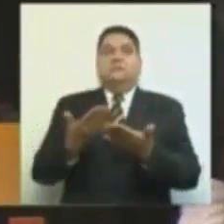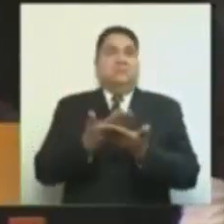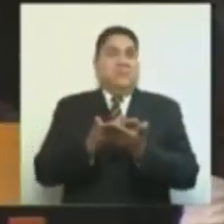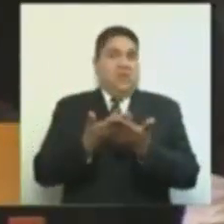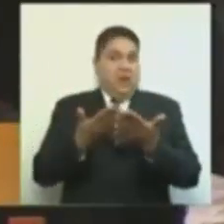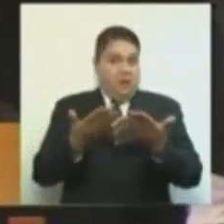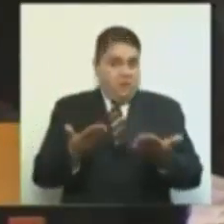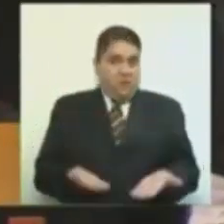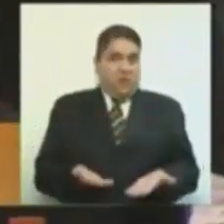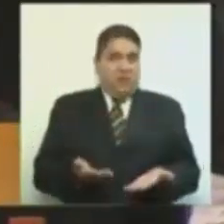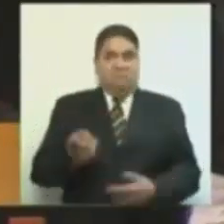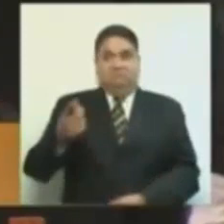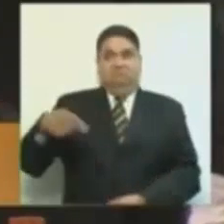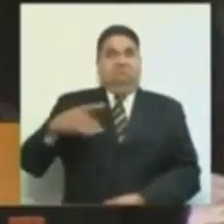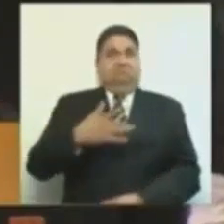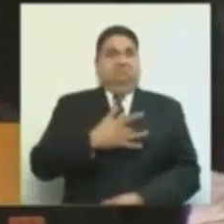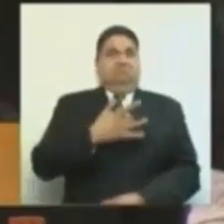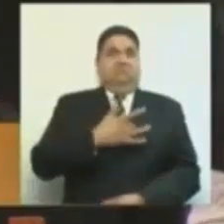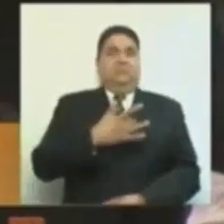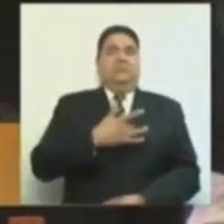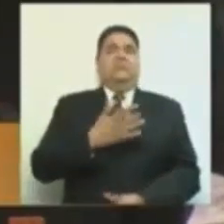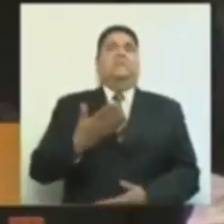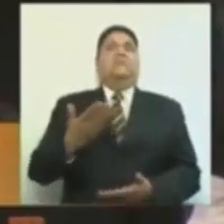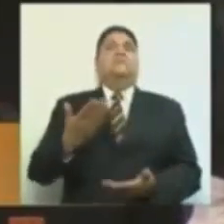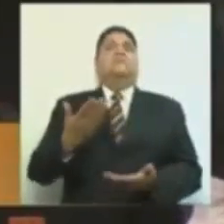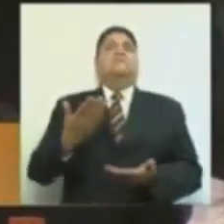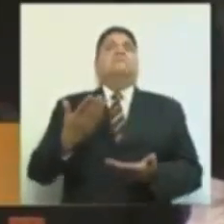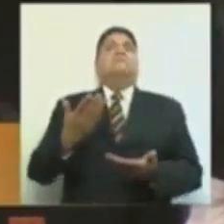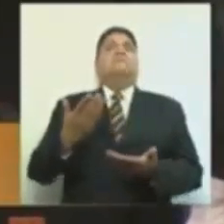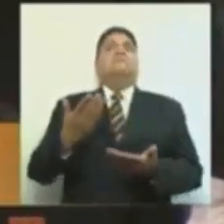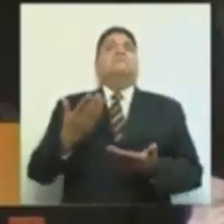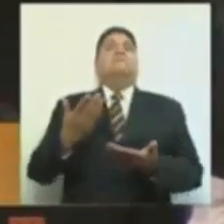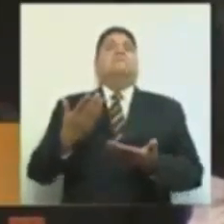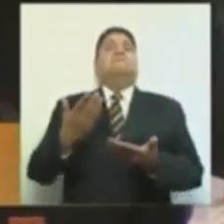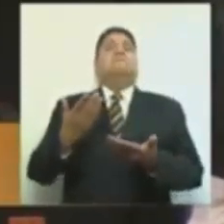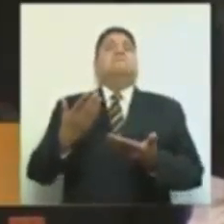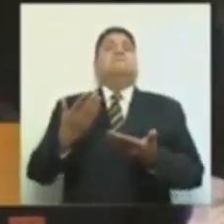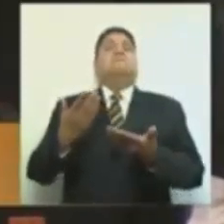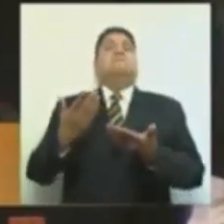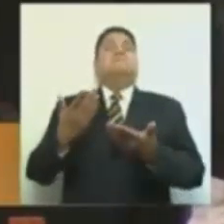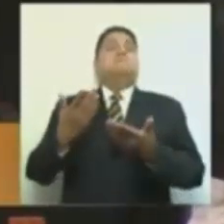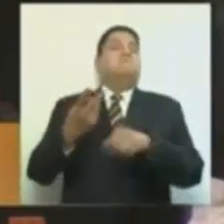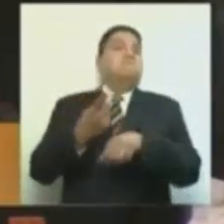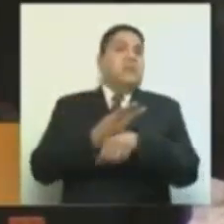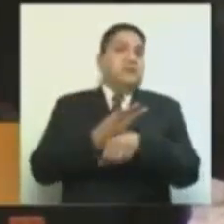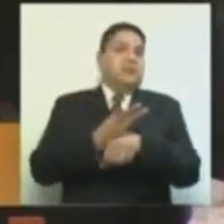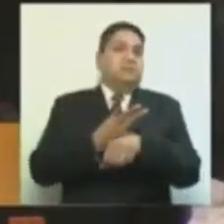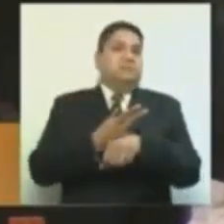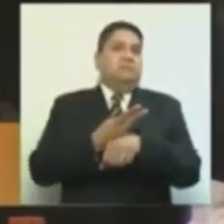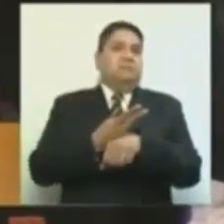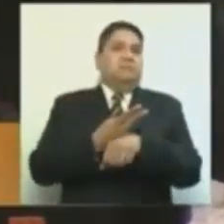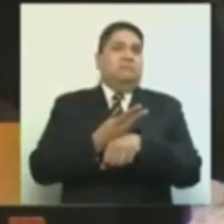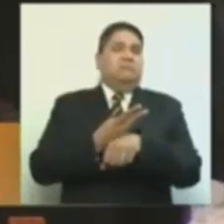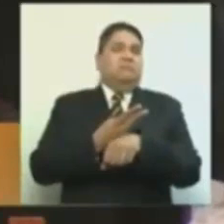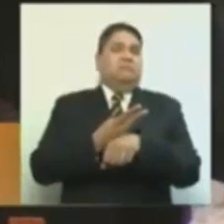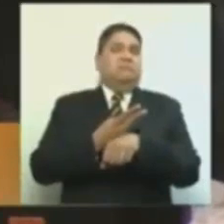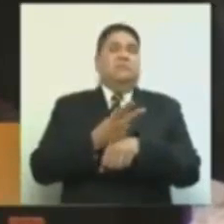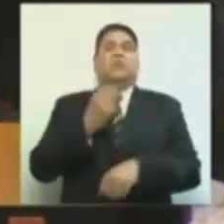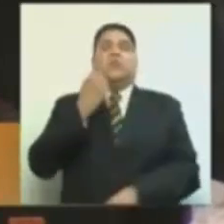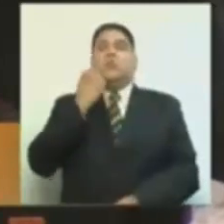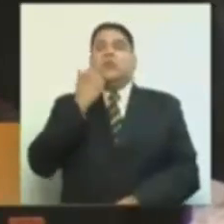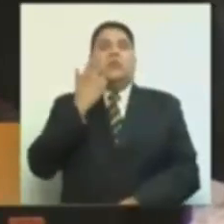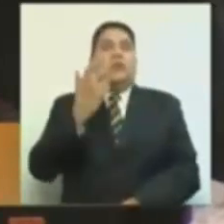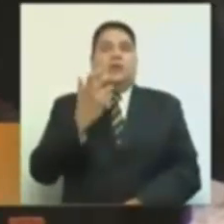ni siquiera tienen la disposición de recibir y escuchar en el recinto del Senado y